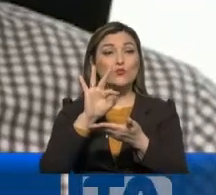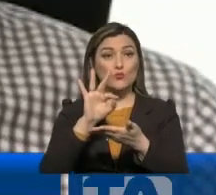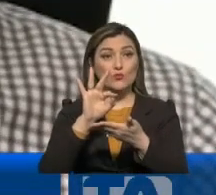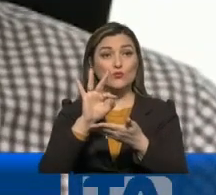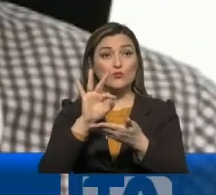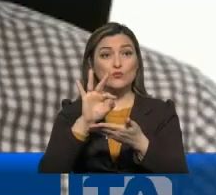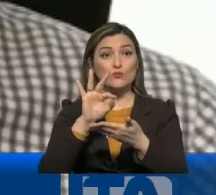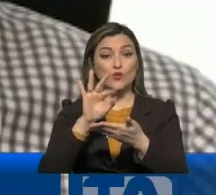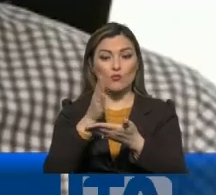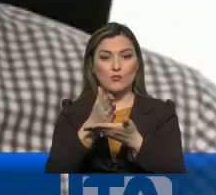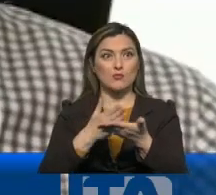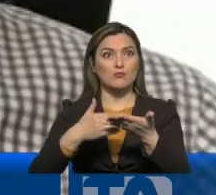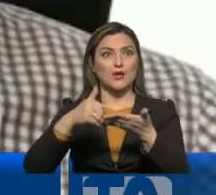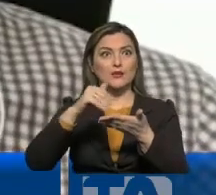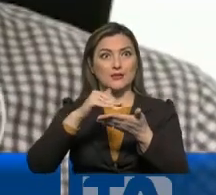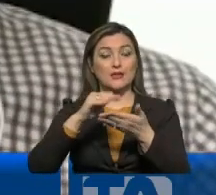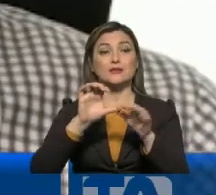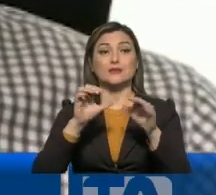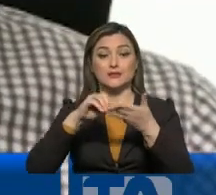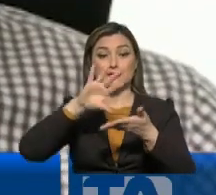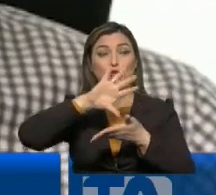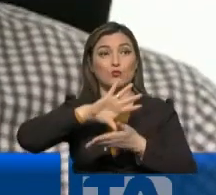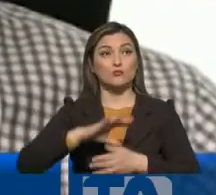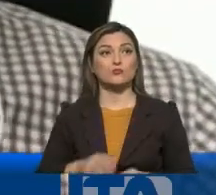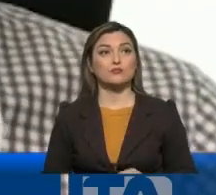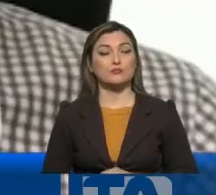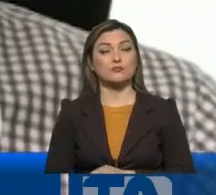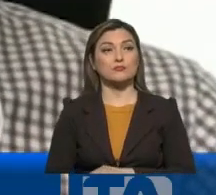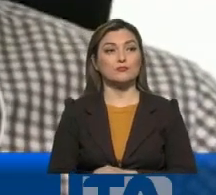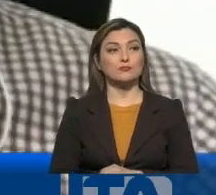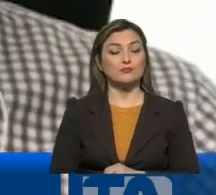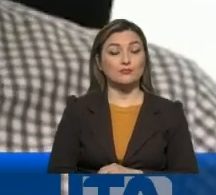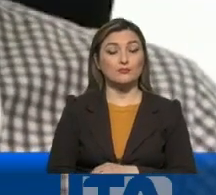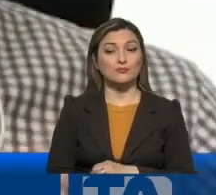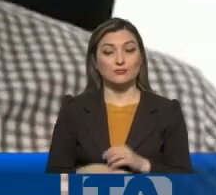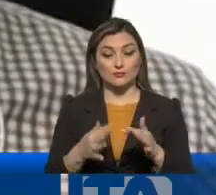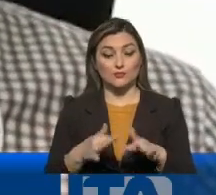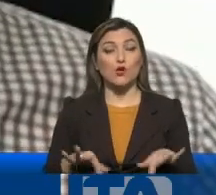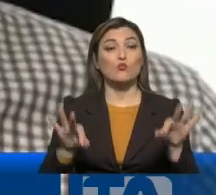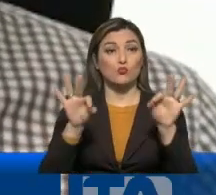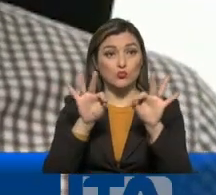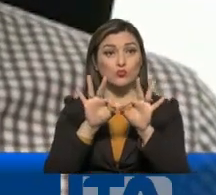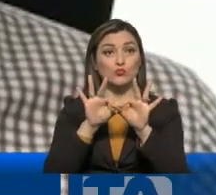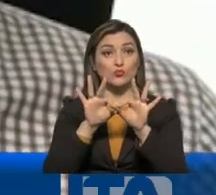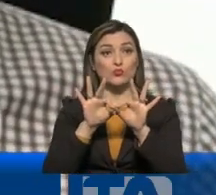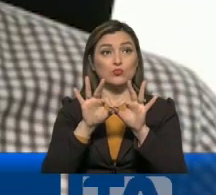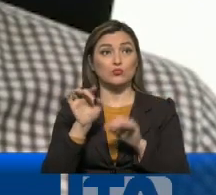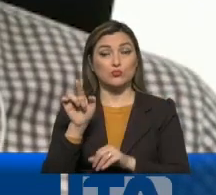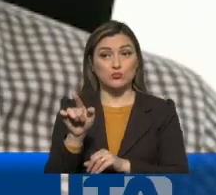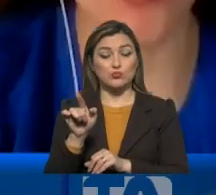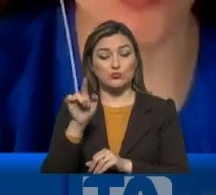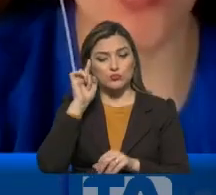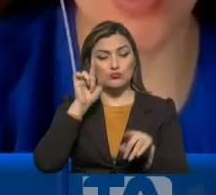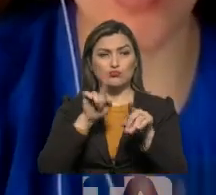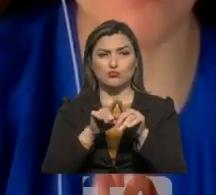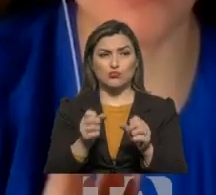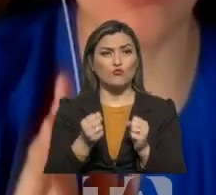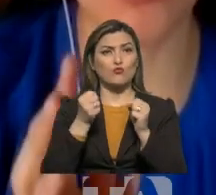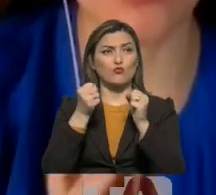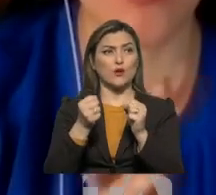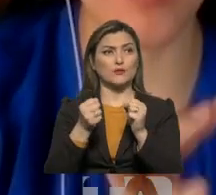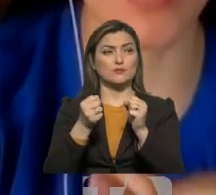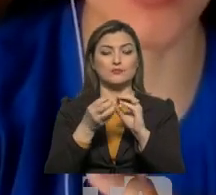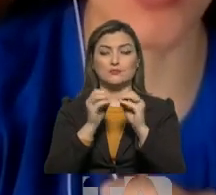es cierto 2 tercera desde la asamblea y esto es muy importante y creemos que esta es la que tiene que consolidarse pero